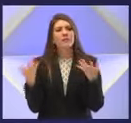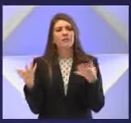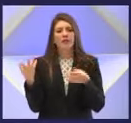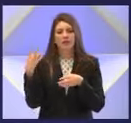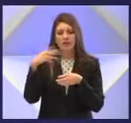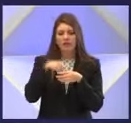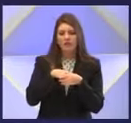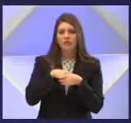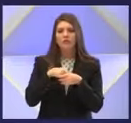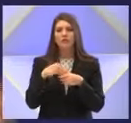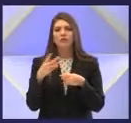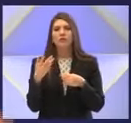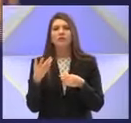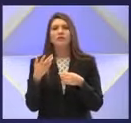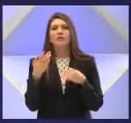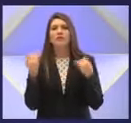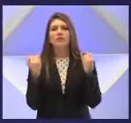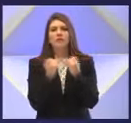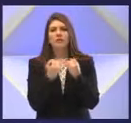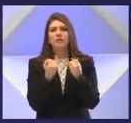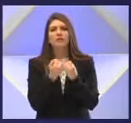de botón